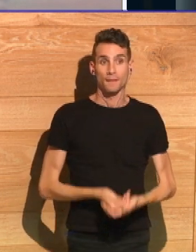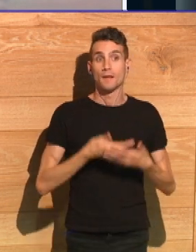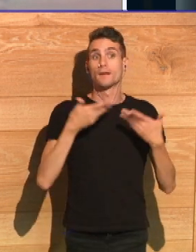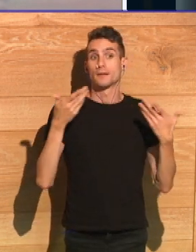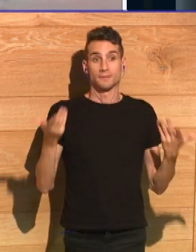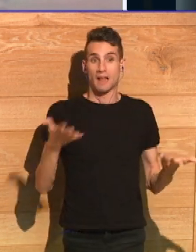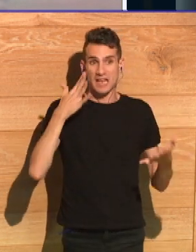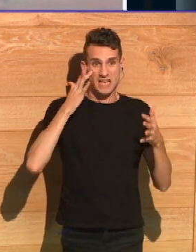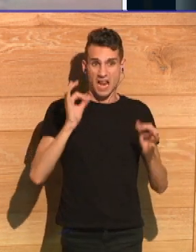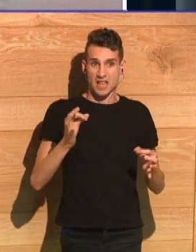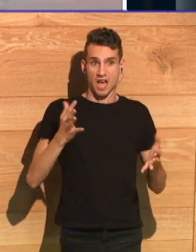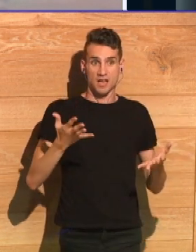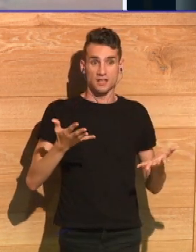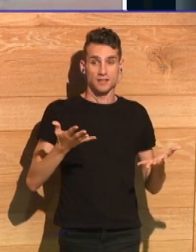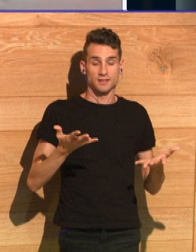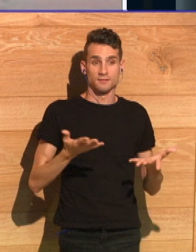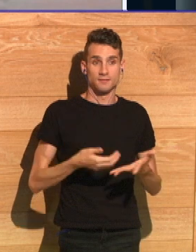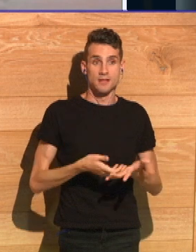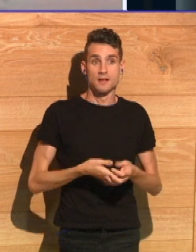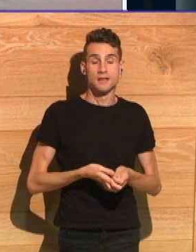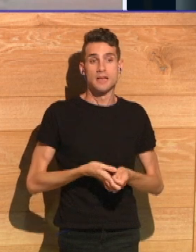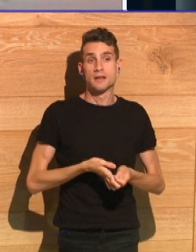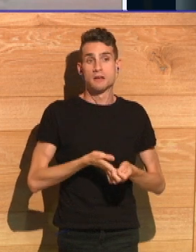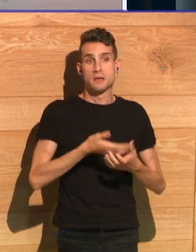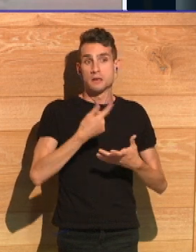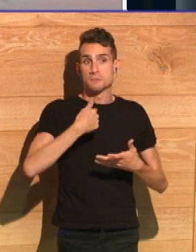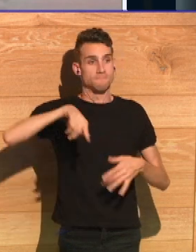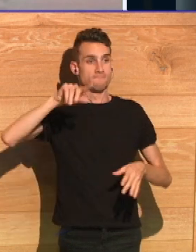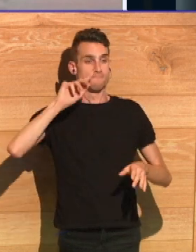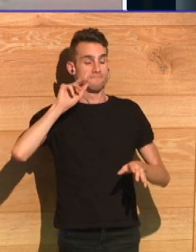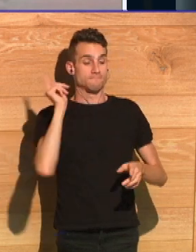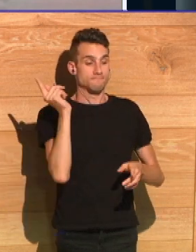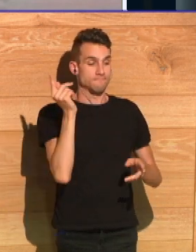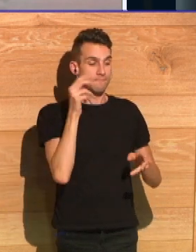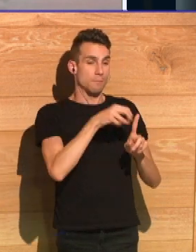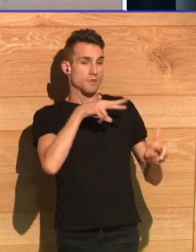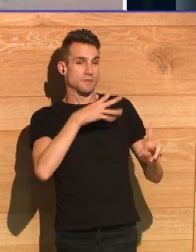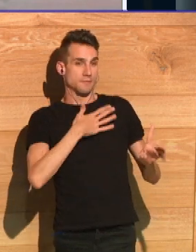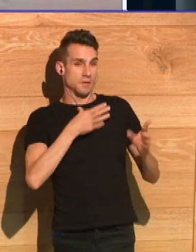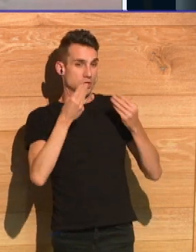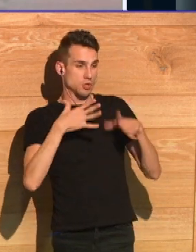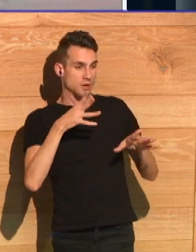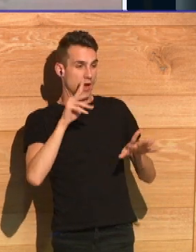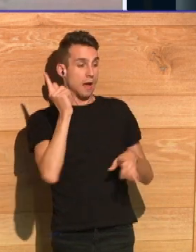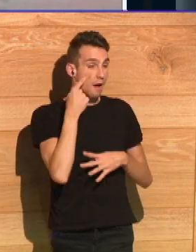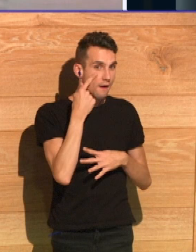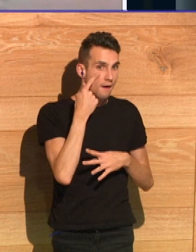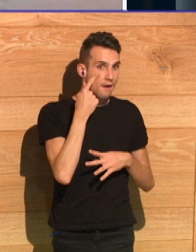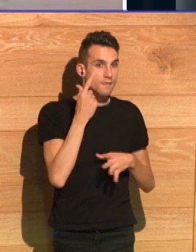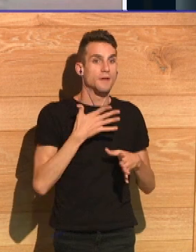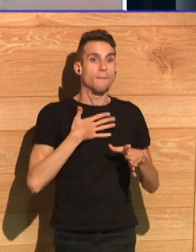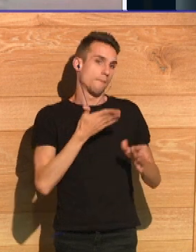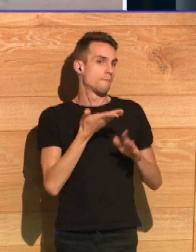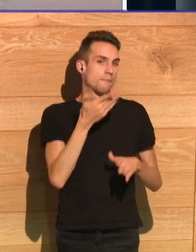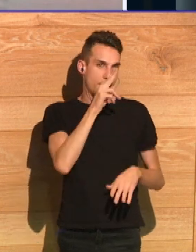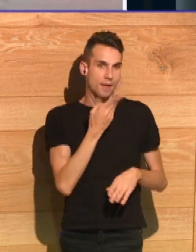Y en realidad, en cuanto pude ver la historia, mi padre murió muy pronto, cuando